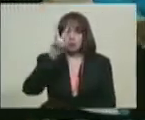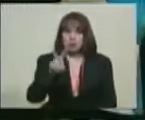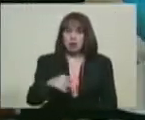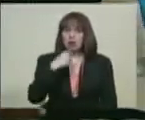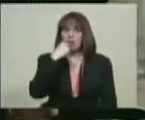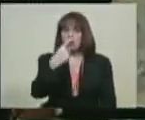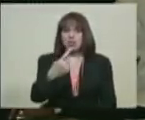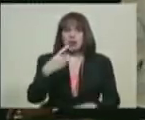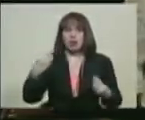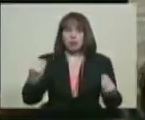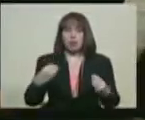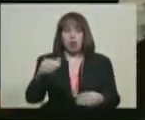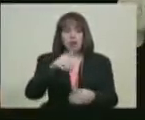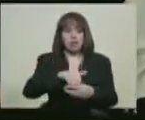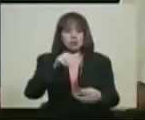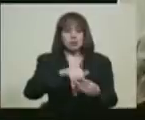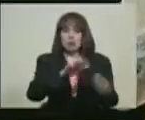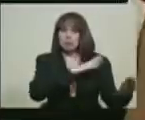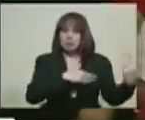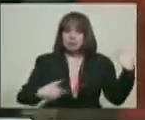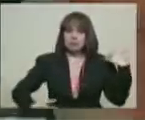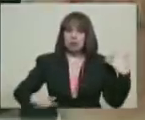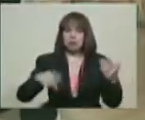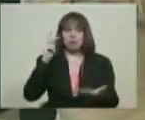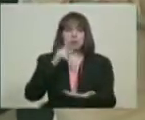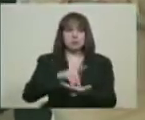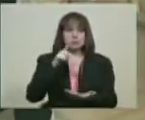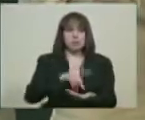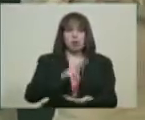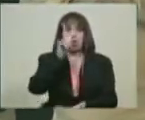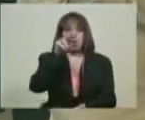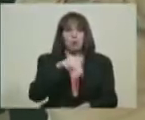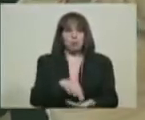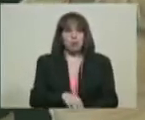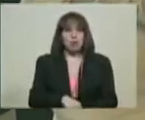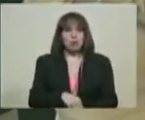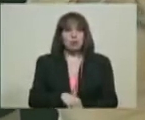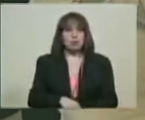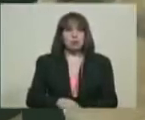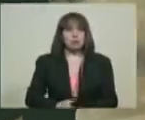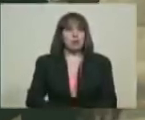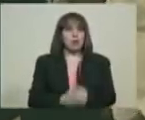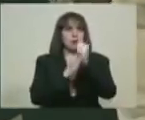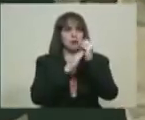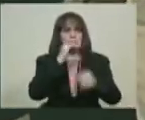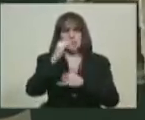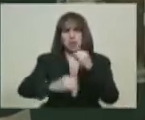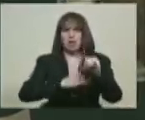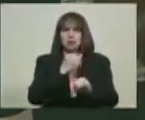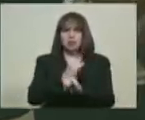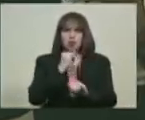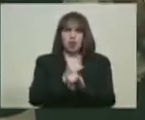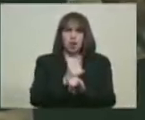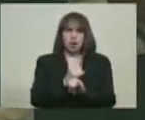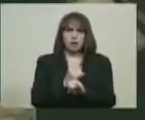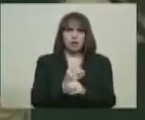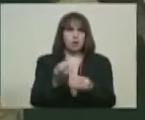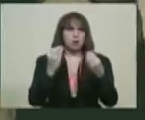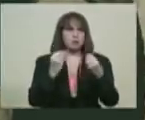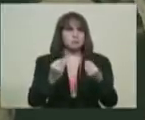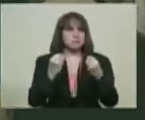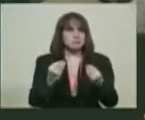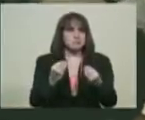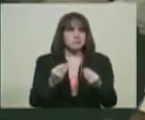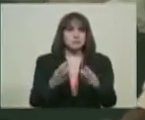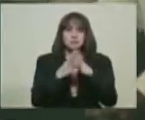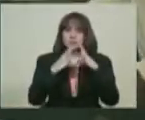elecciones presidenciales que contarán con la participación de más de 2.000 delegados internacionales. En cuanto a la defensa de los derechos de los